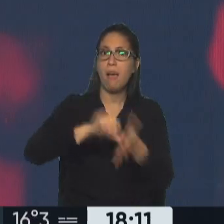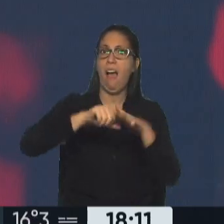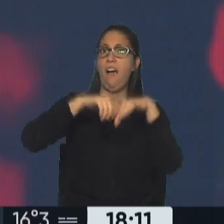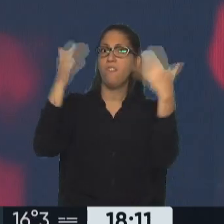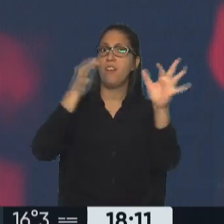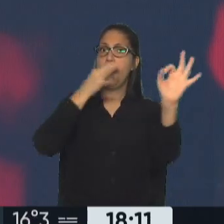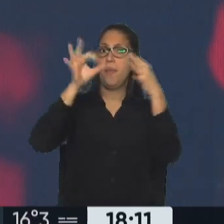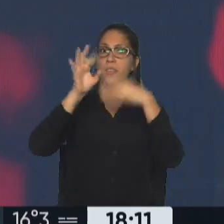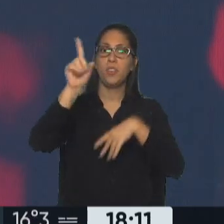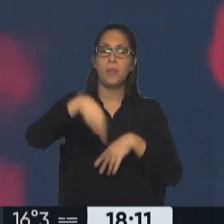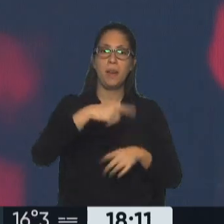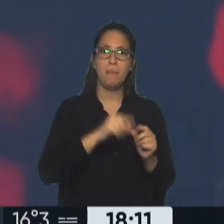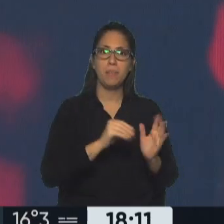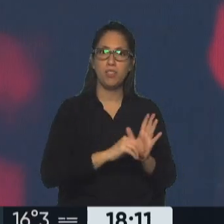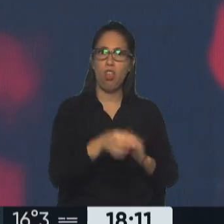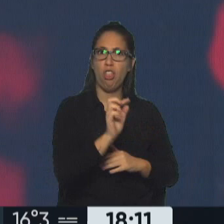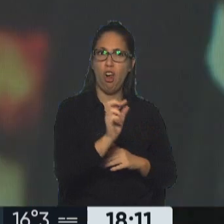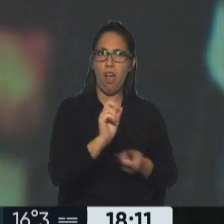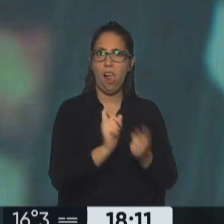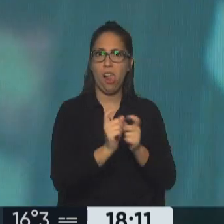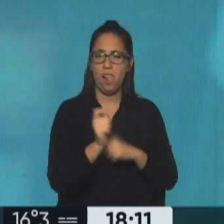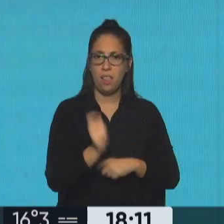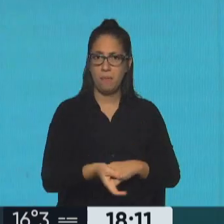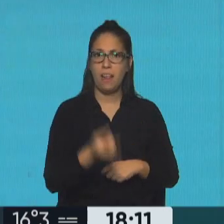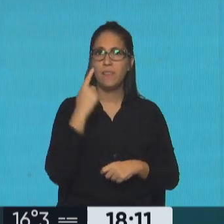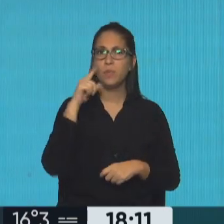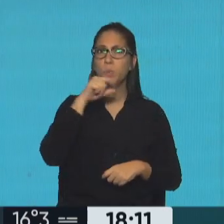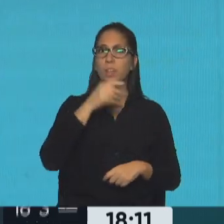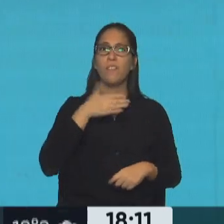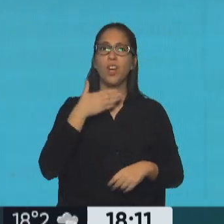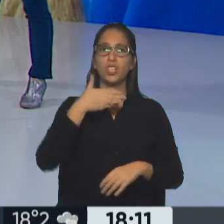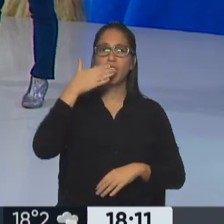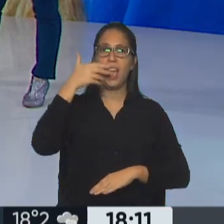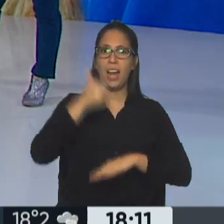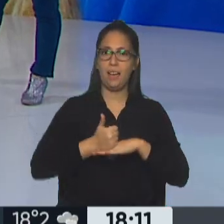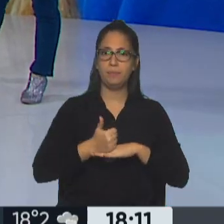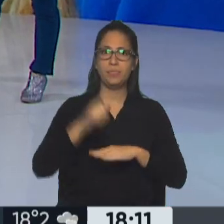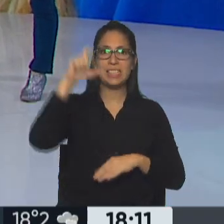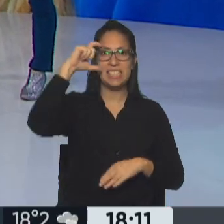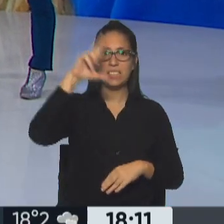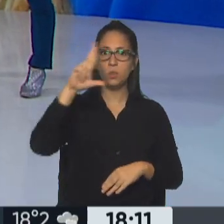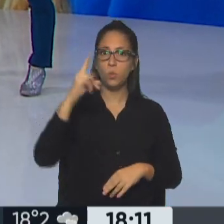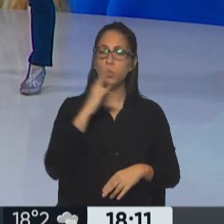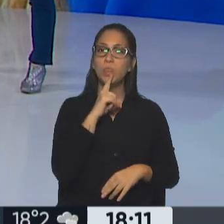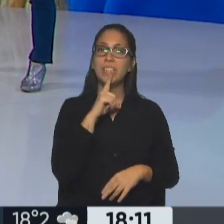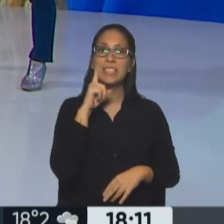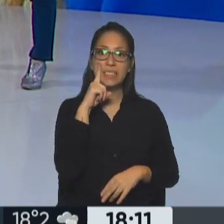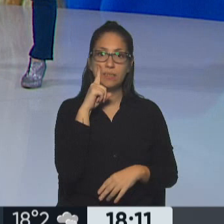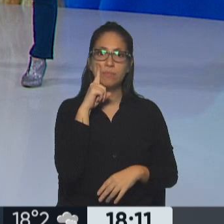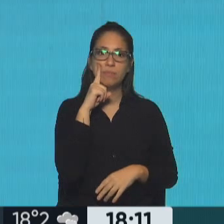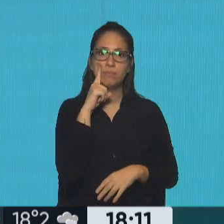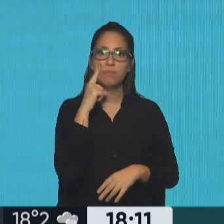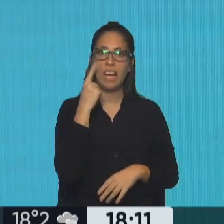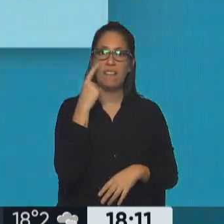el precio se dolariza. ¿Querés que compartimos un tuit de la vocera Gabriela Cerruti justamente con respecto a esto que estamos viendo,